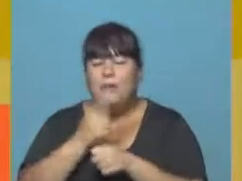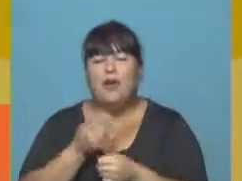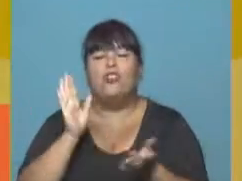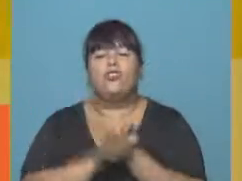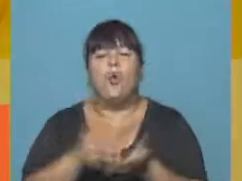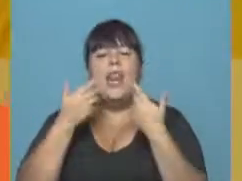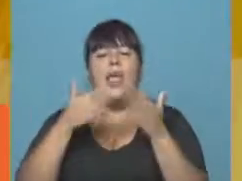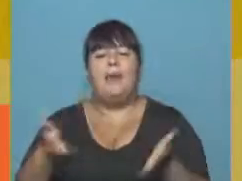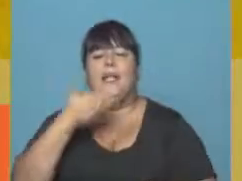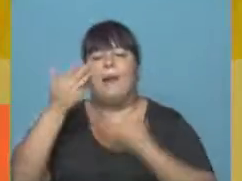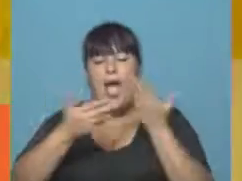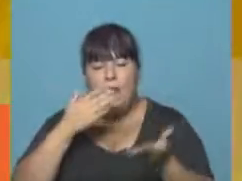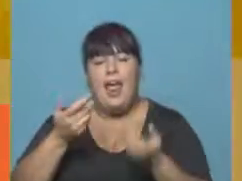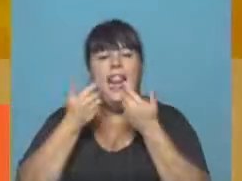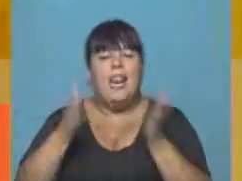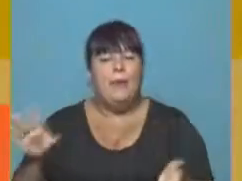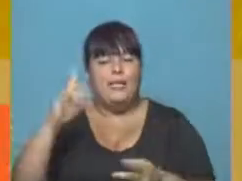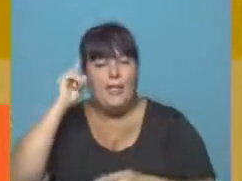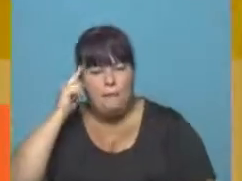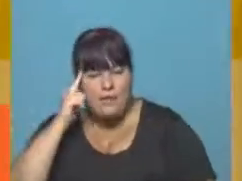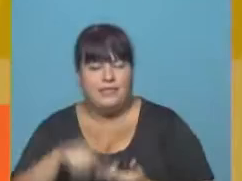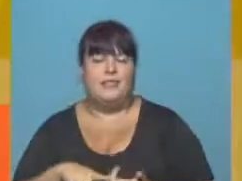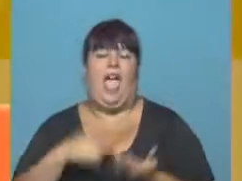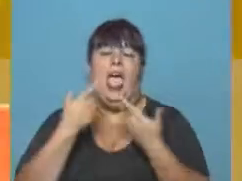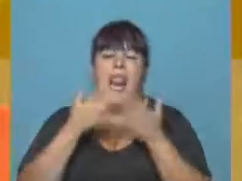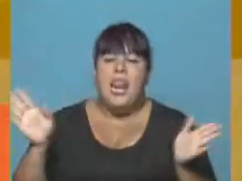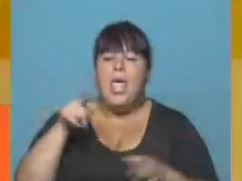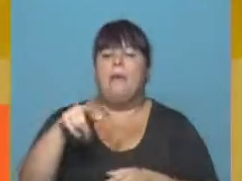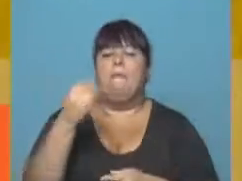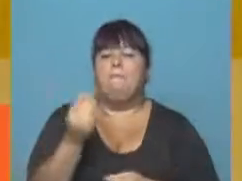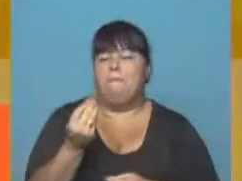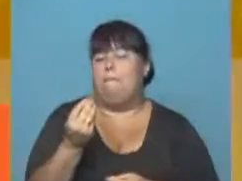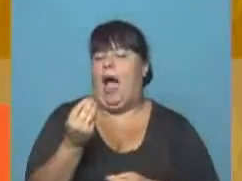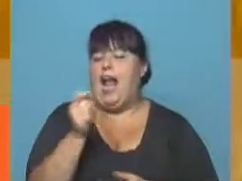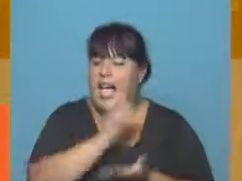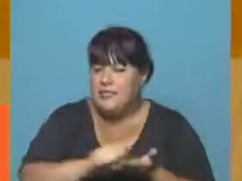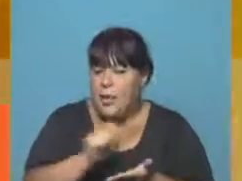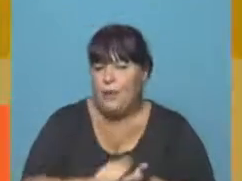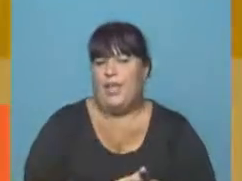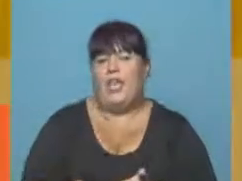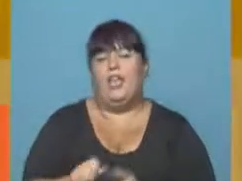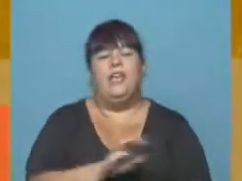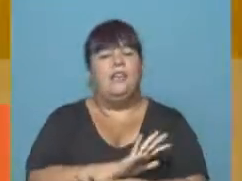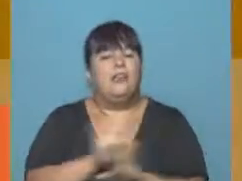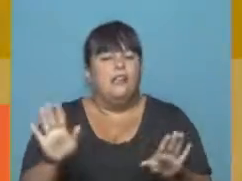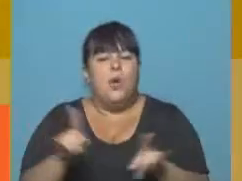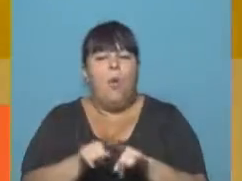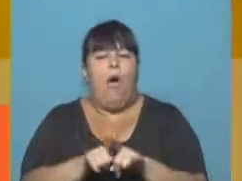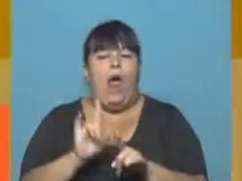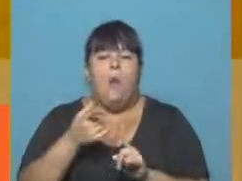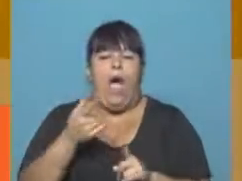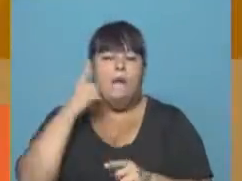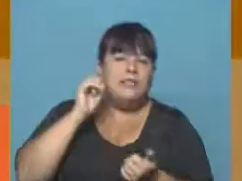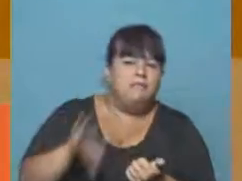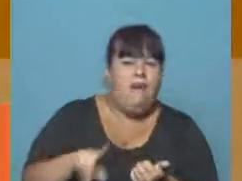la libertad de expresión, la libertad de pensar, la libertad de escribir, sin ningún tipo de